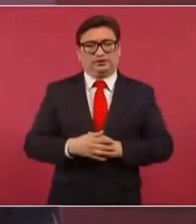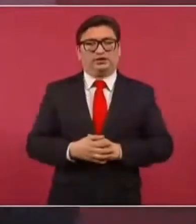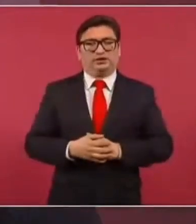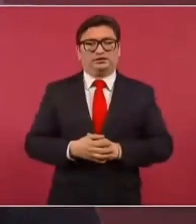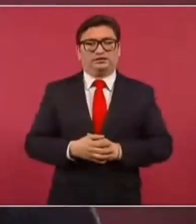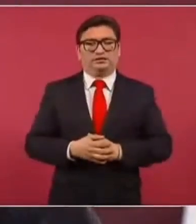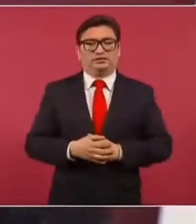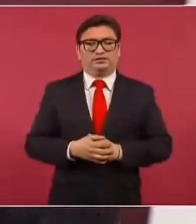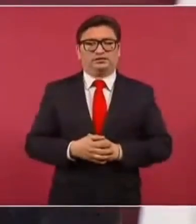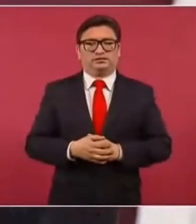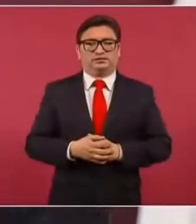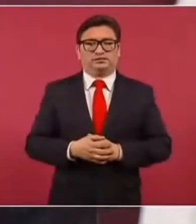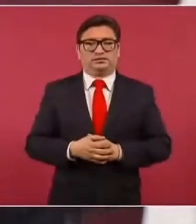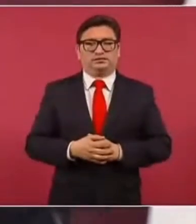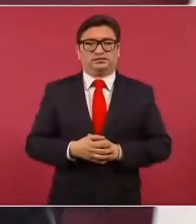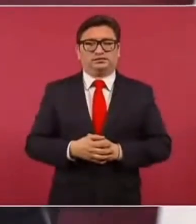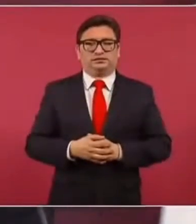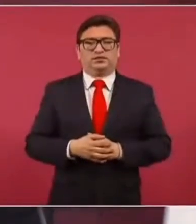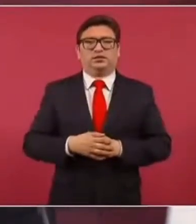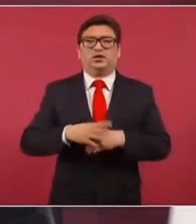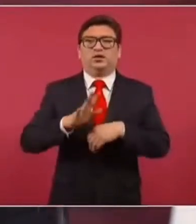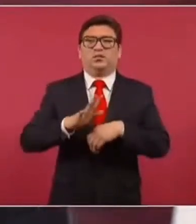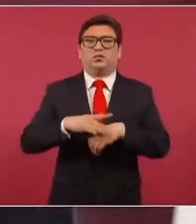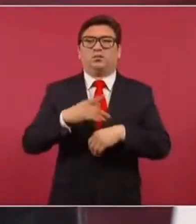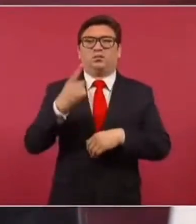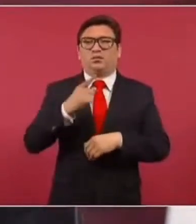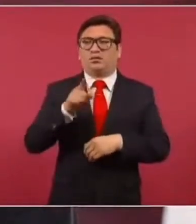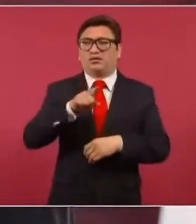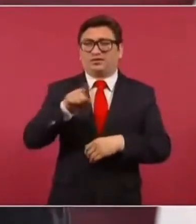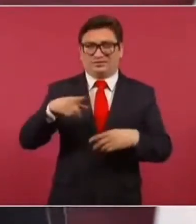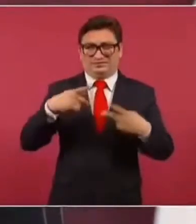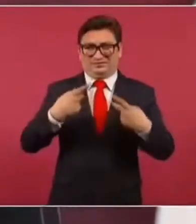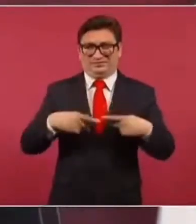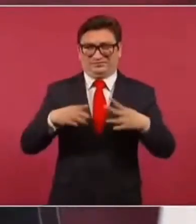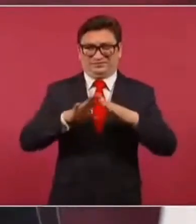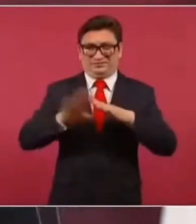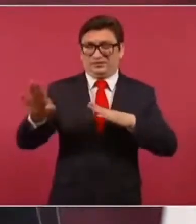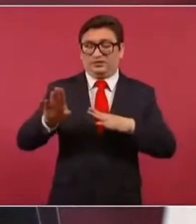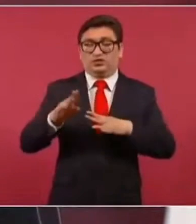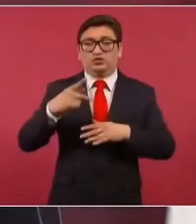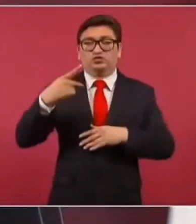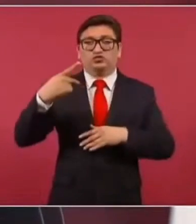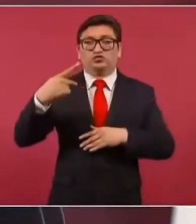que no se vean en la necesidad de abandonar sus pueblos.